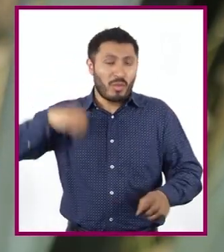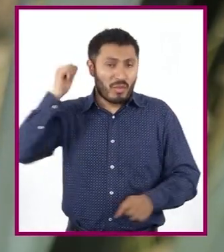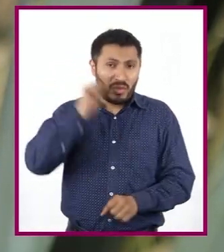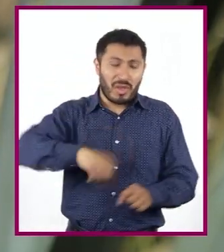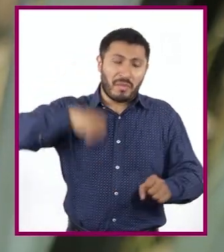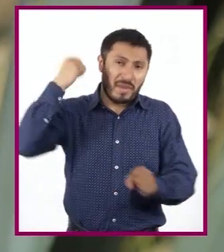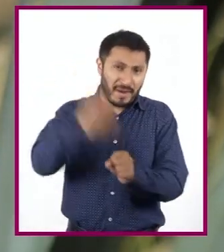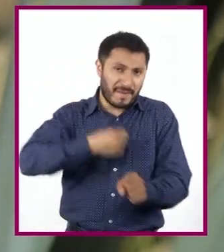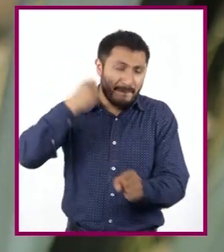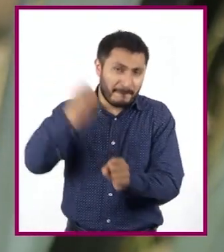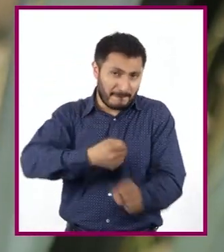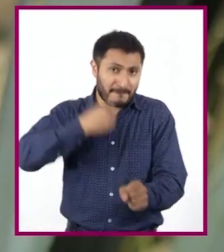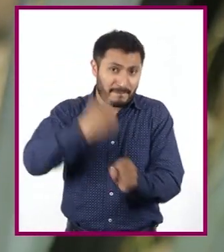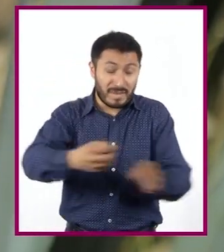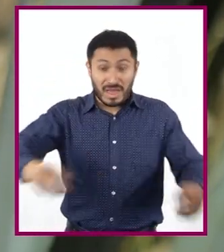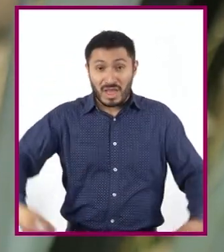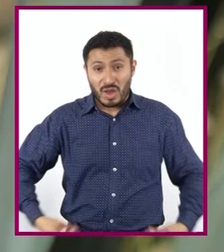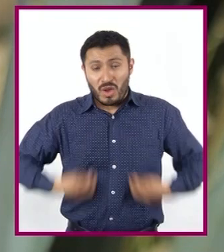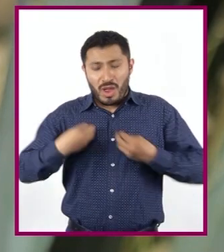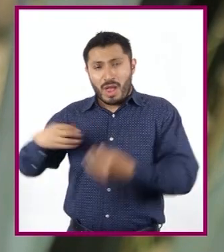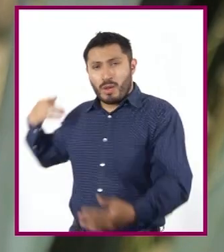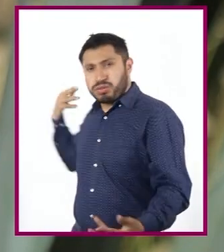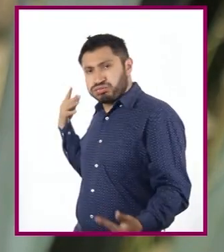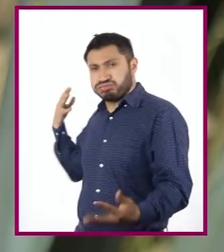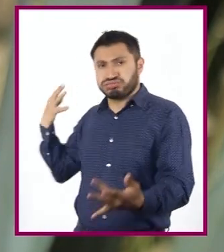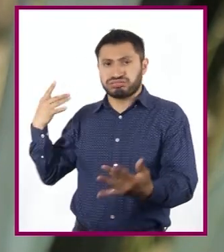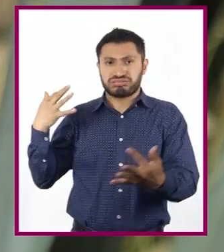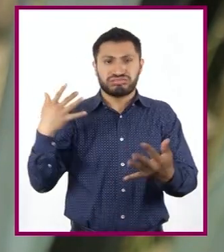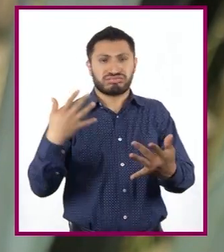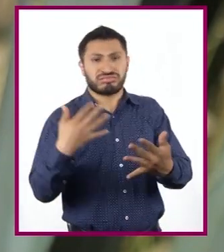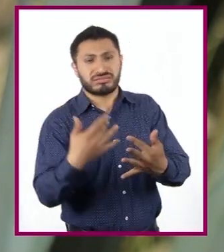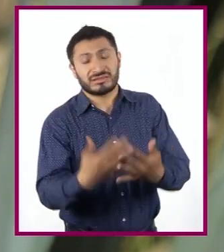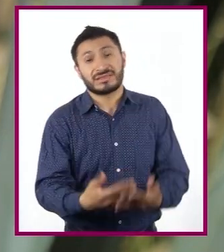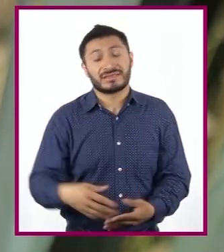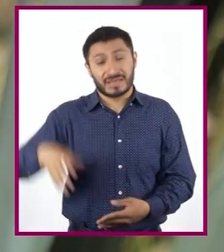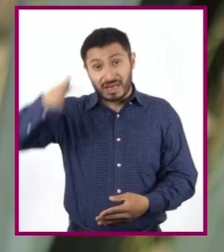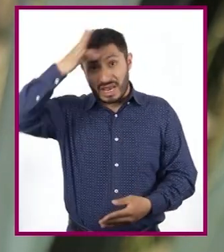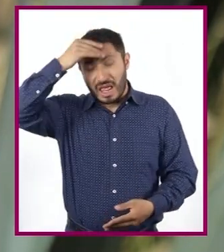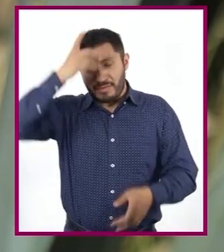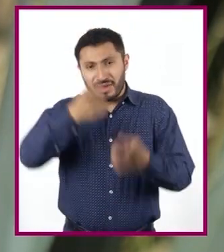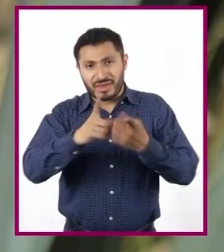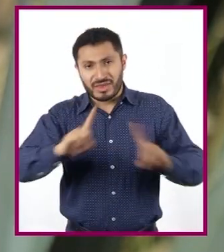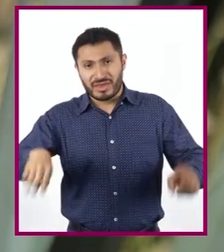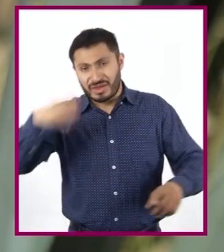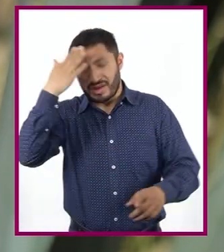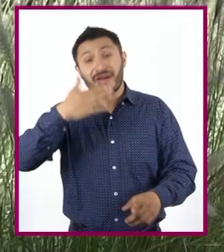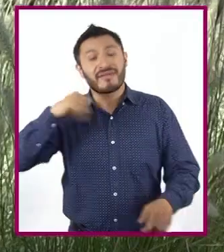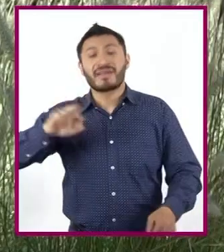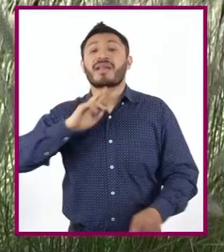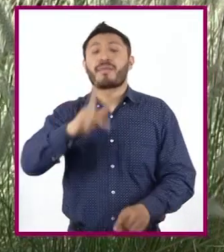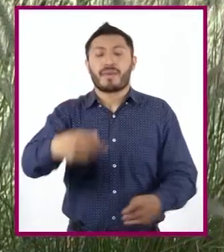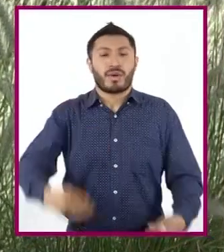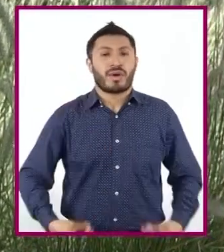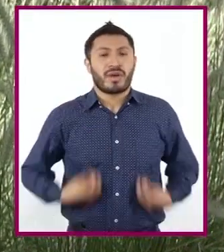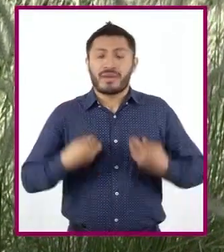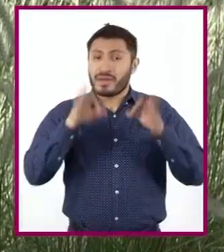cuando leemos, las cosas que involucran nuestra existencia. Entonces ese es el consejo que doy, que nos guiemos por ahí,